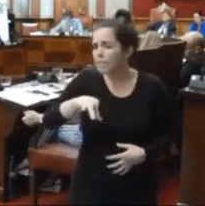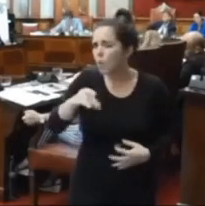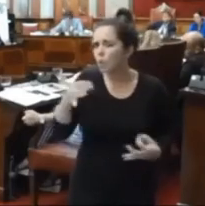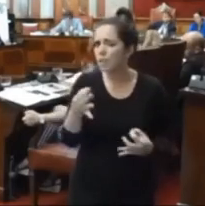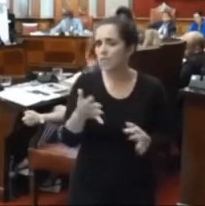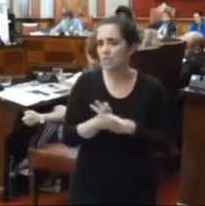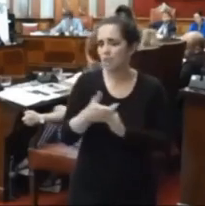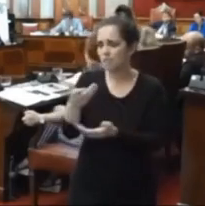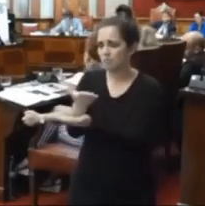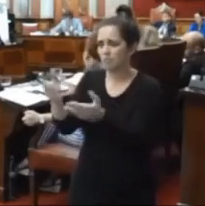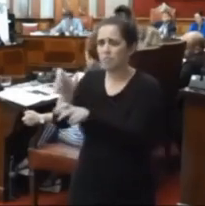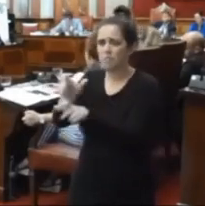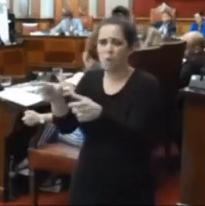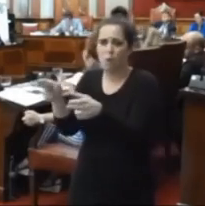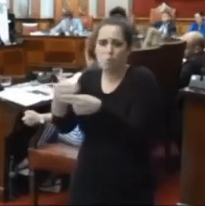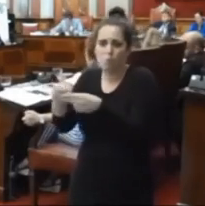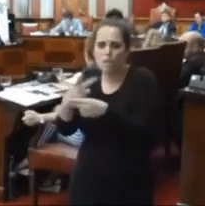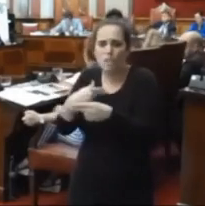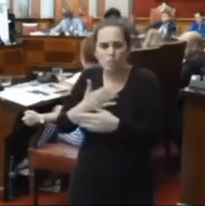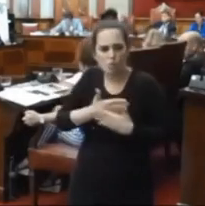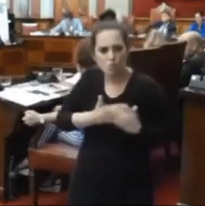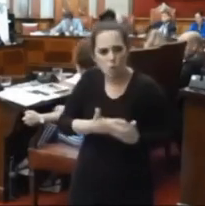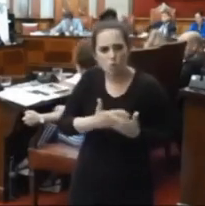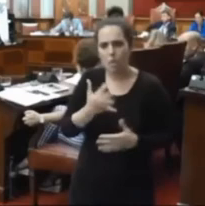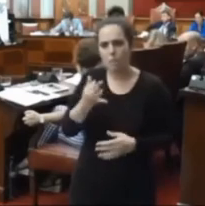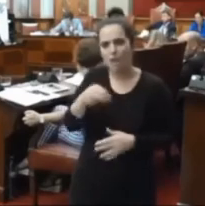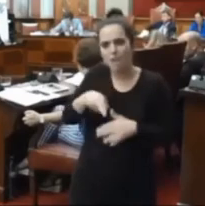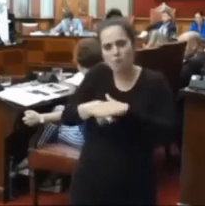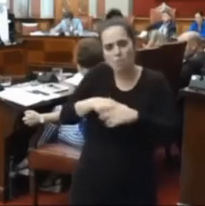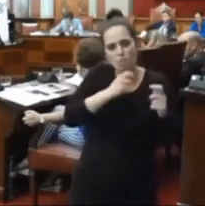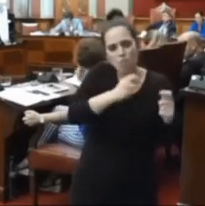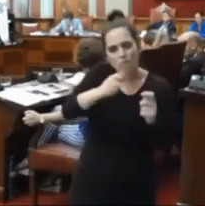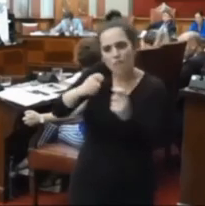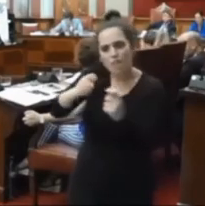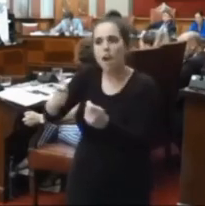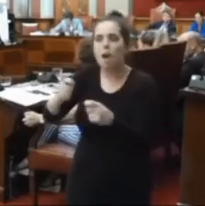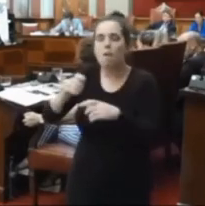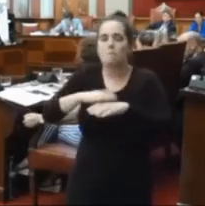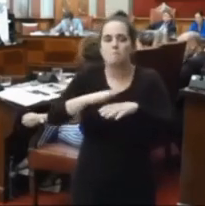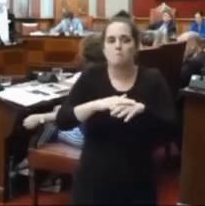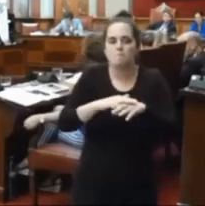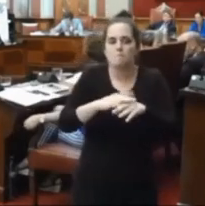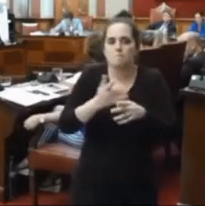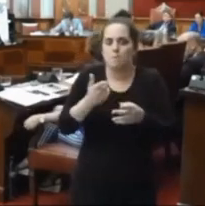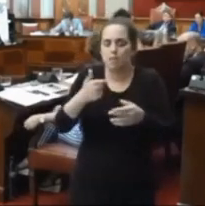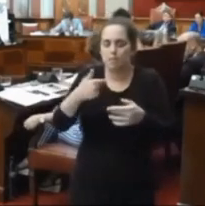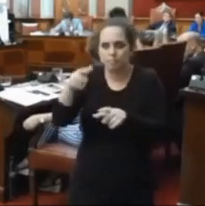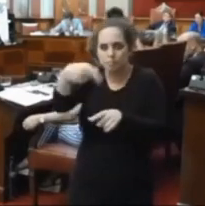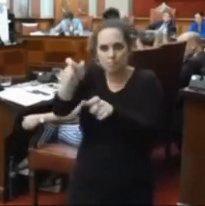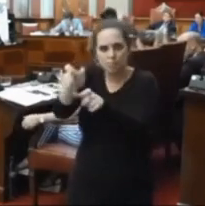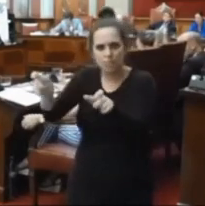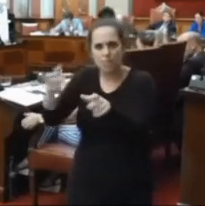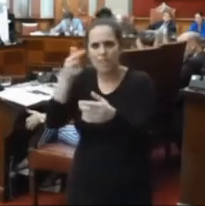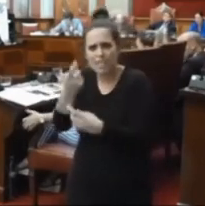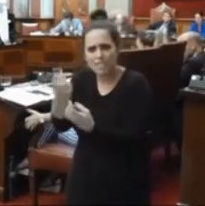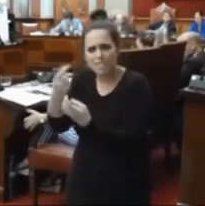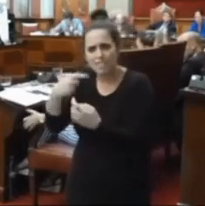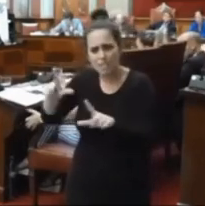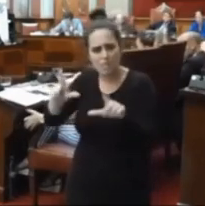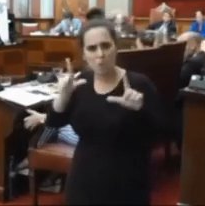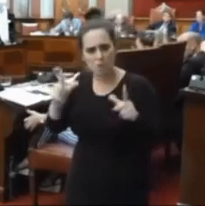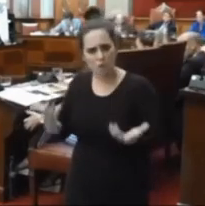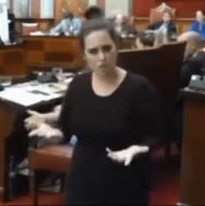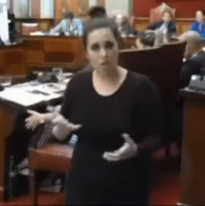y recursos para poner las necesidades humanas en el centro de la acción política. Y de verdad, con el